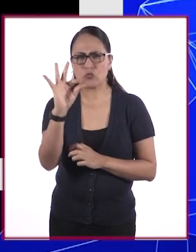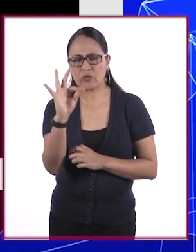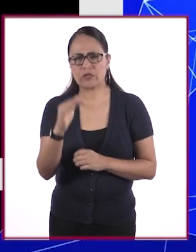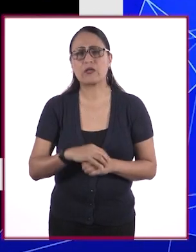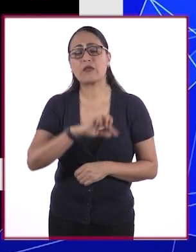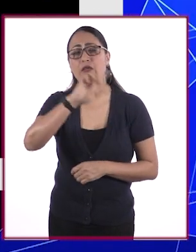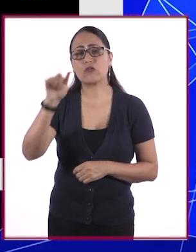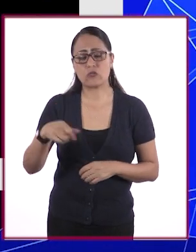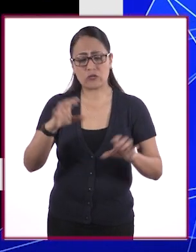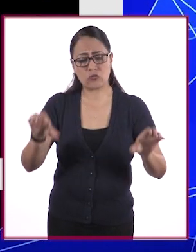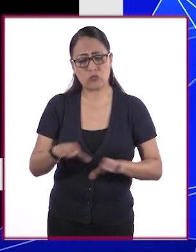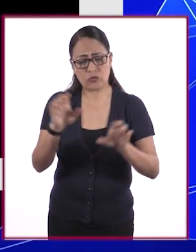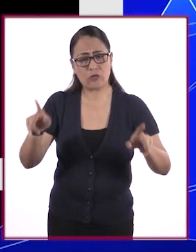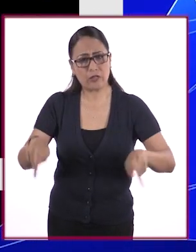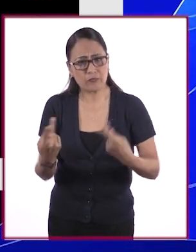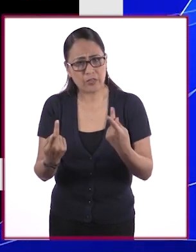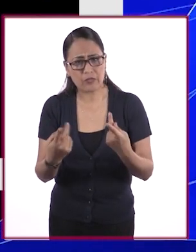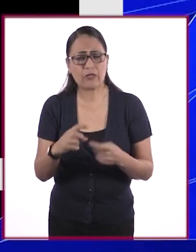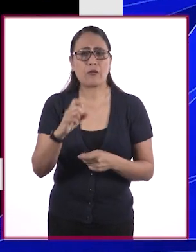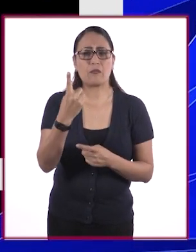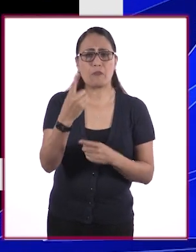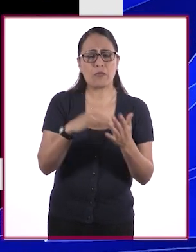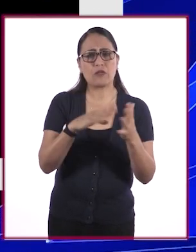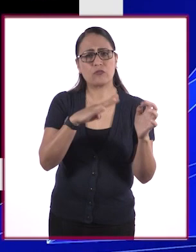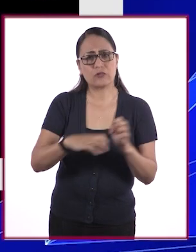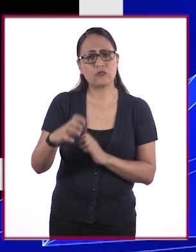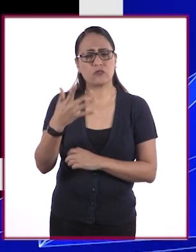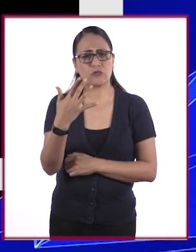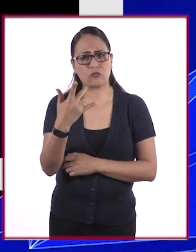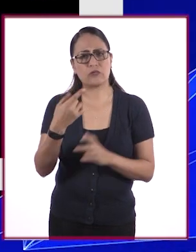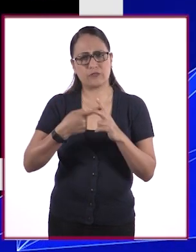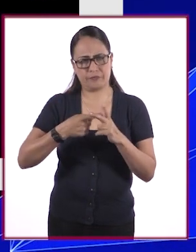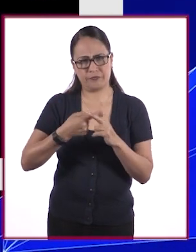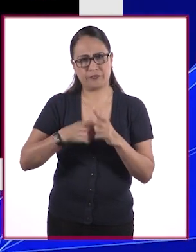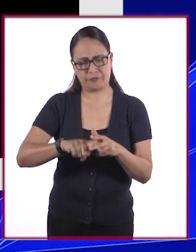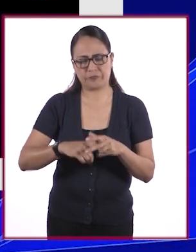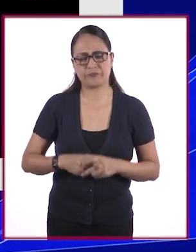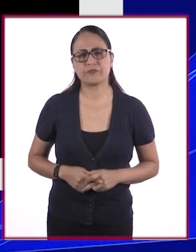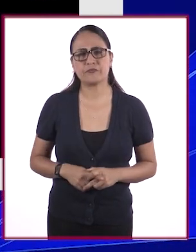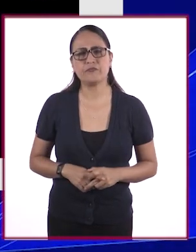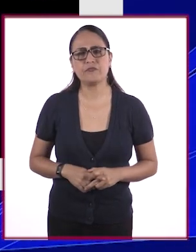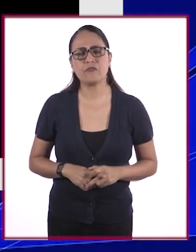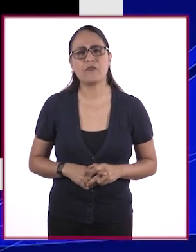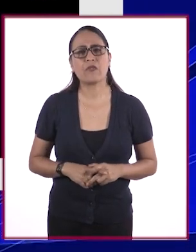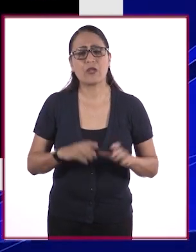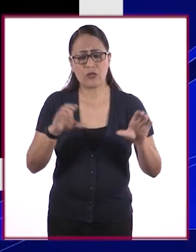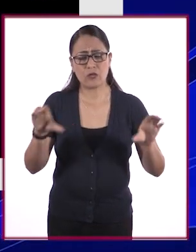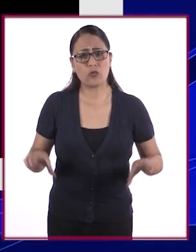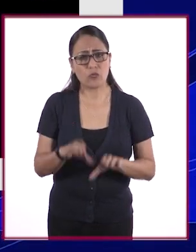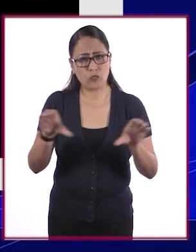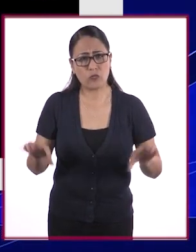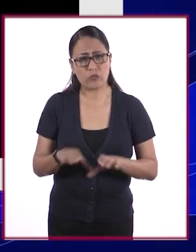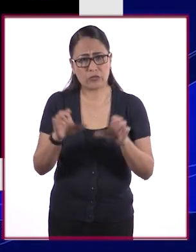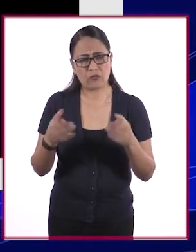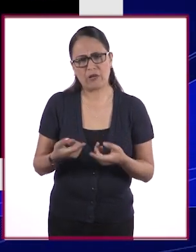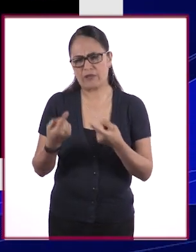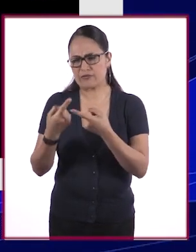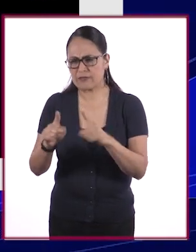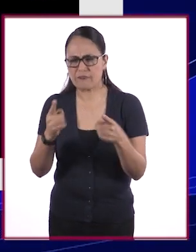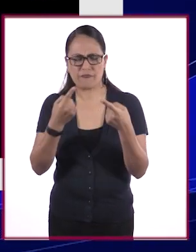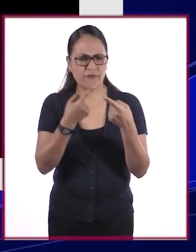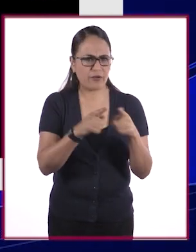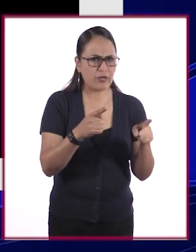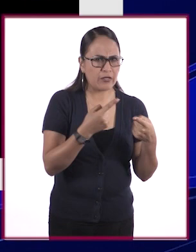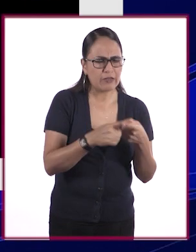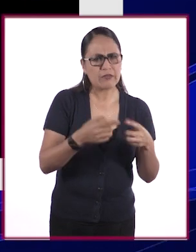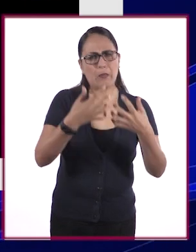primeras computadoras comerciales de 1950, más o menos. Bueno, las primeras computadoras las hubo de muy